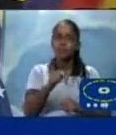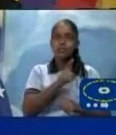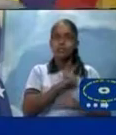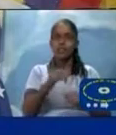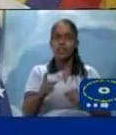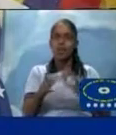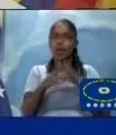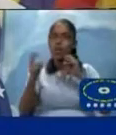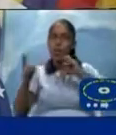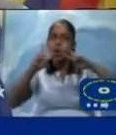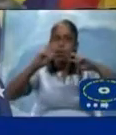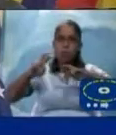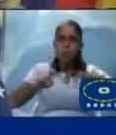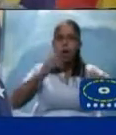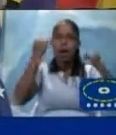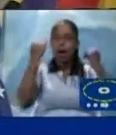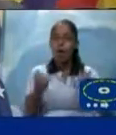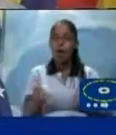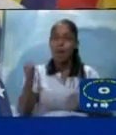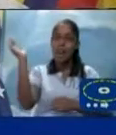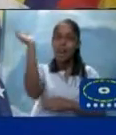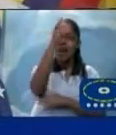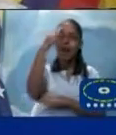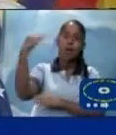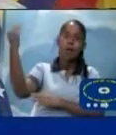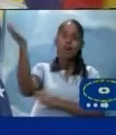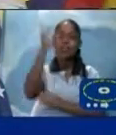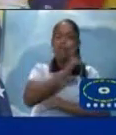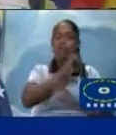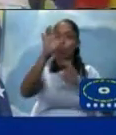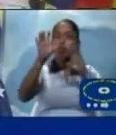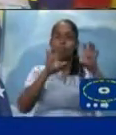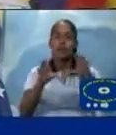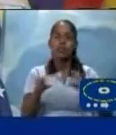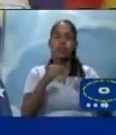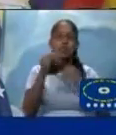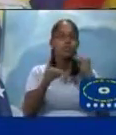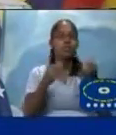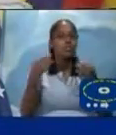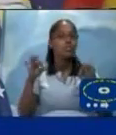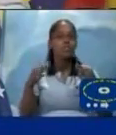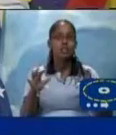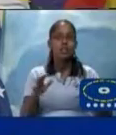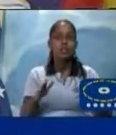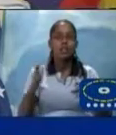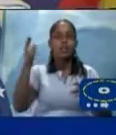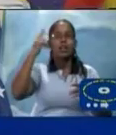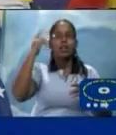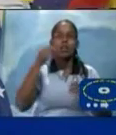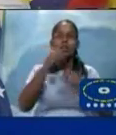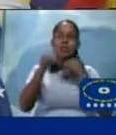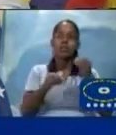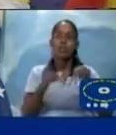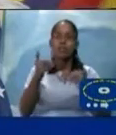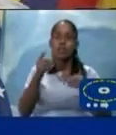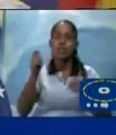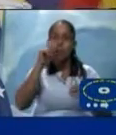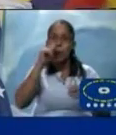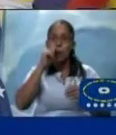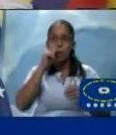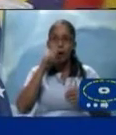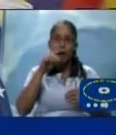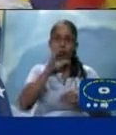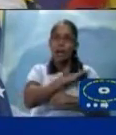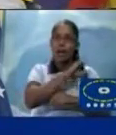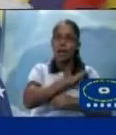de unos exploradores. Ahora la bandera de una nación no se hace así por así. ¿Sabe lo que hizo David Ben-Gurión?